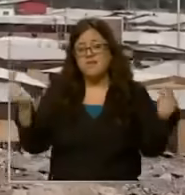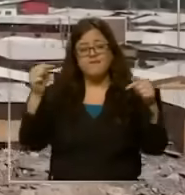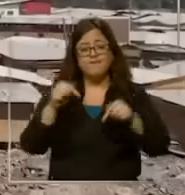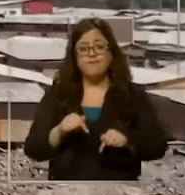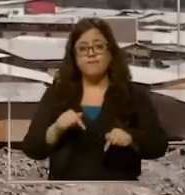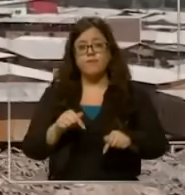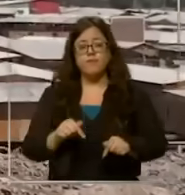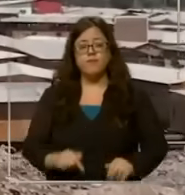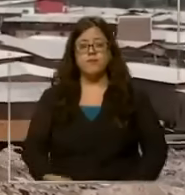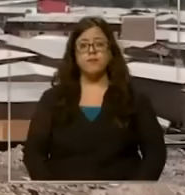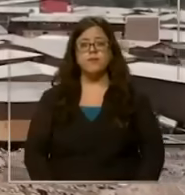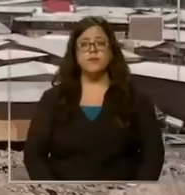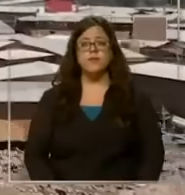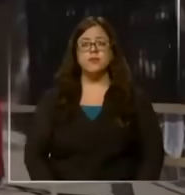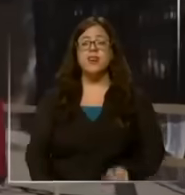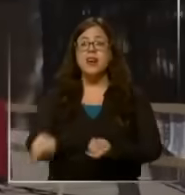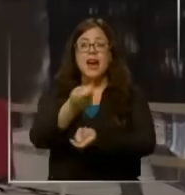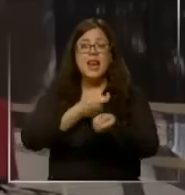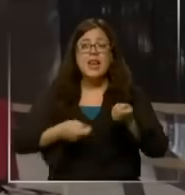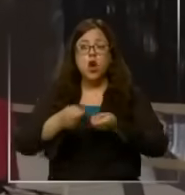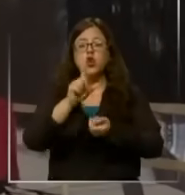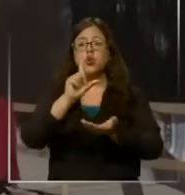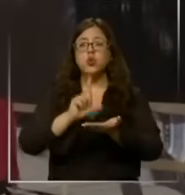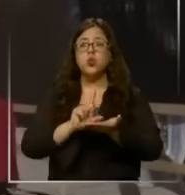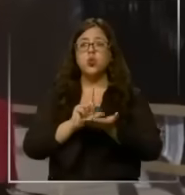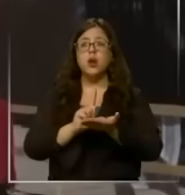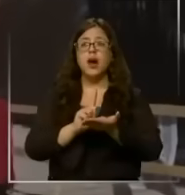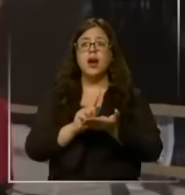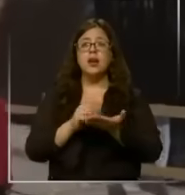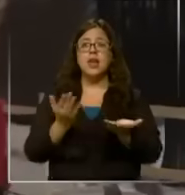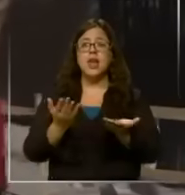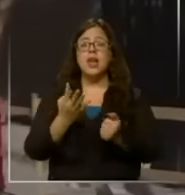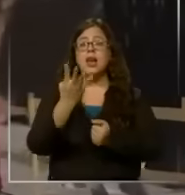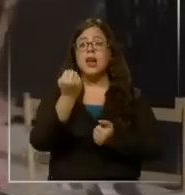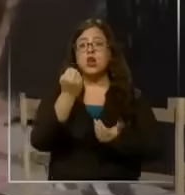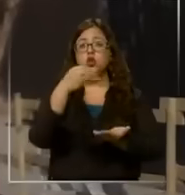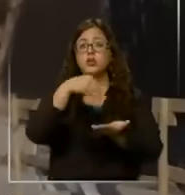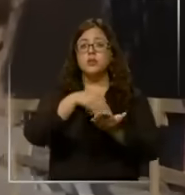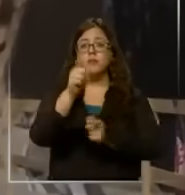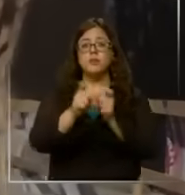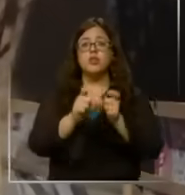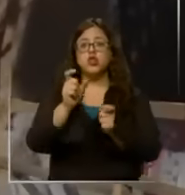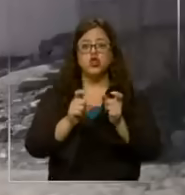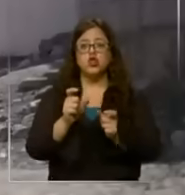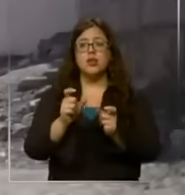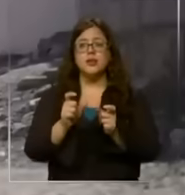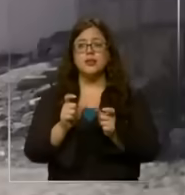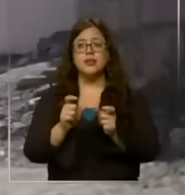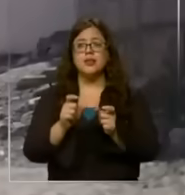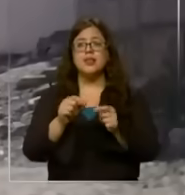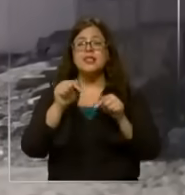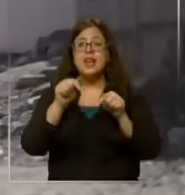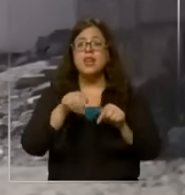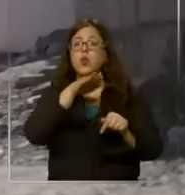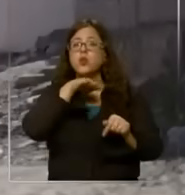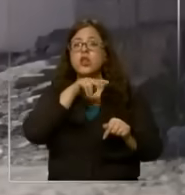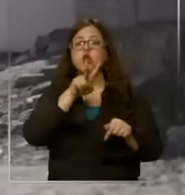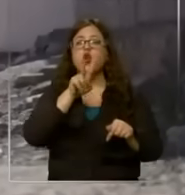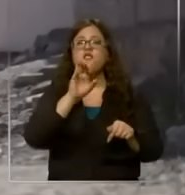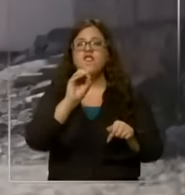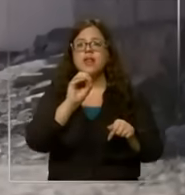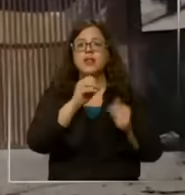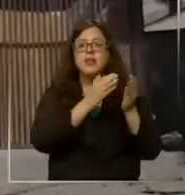acá. Negocio que hoy tiene este lugar habitado por cerca de 14.000 habitantes, ocupando un poco más de 20